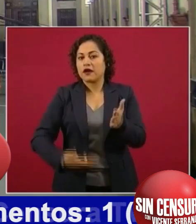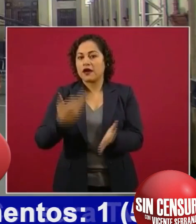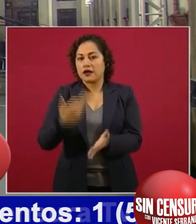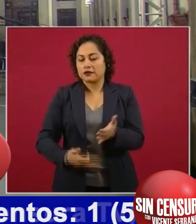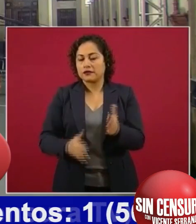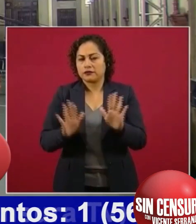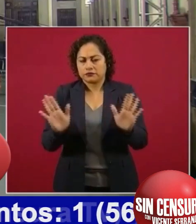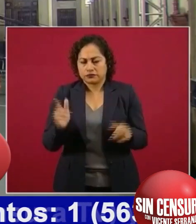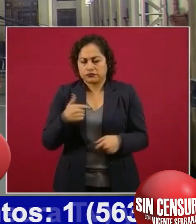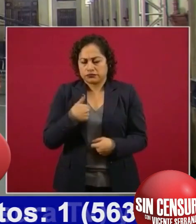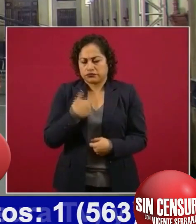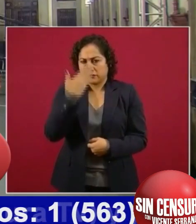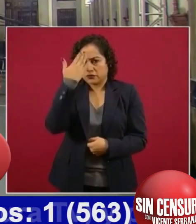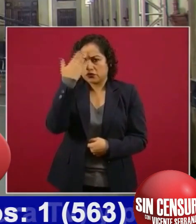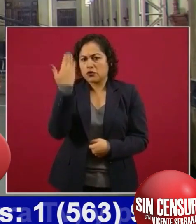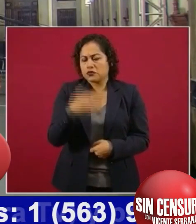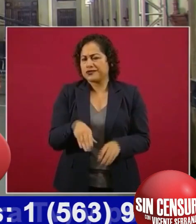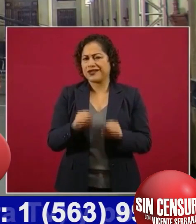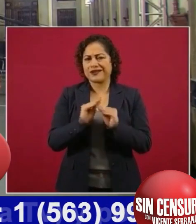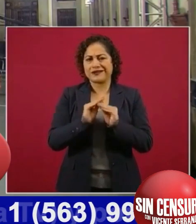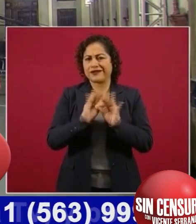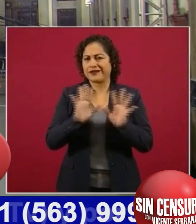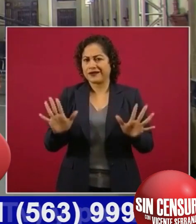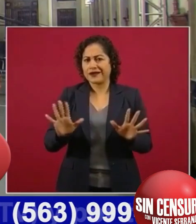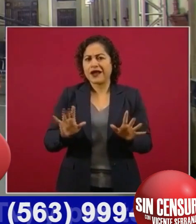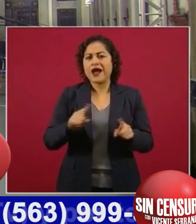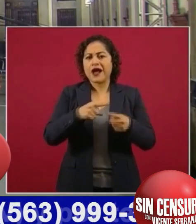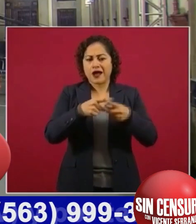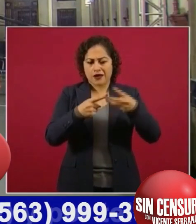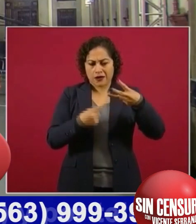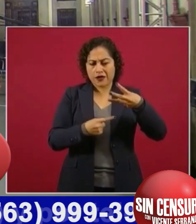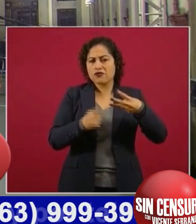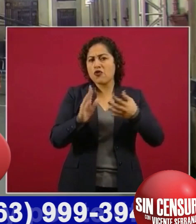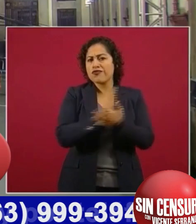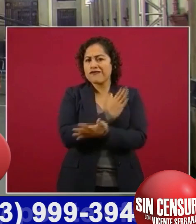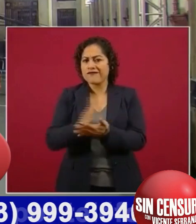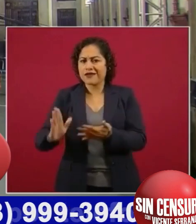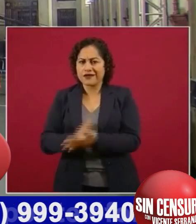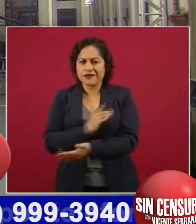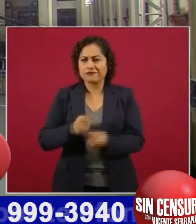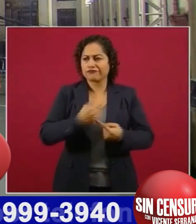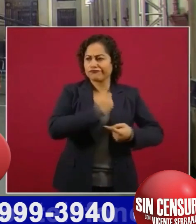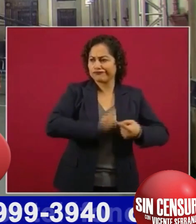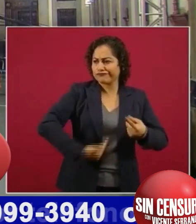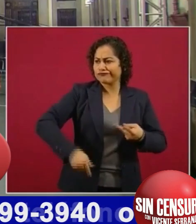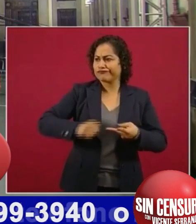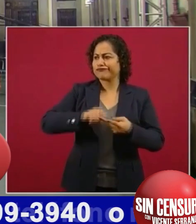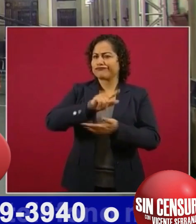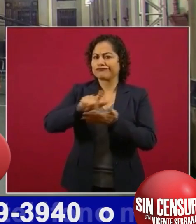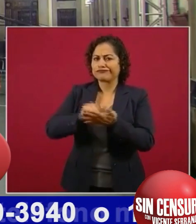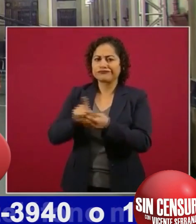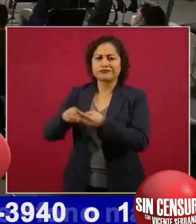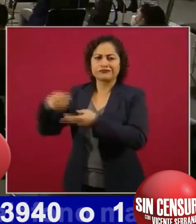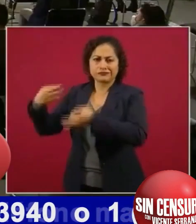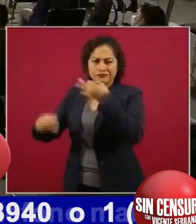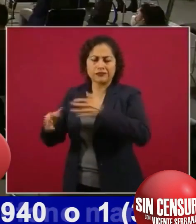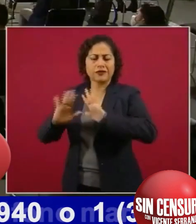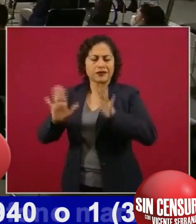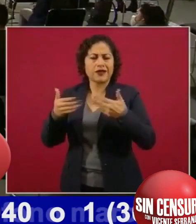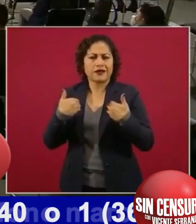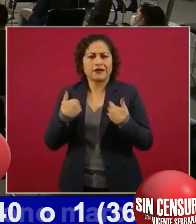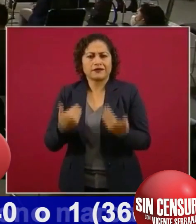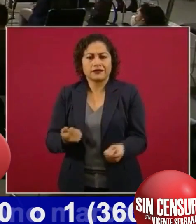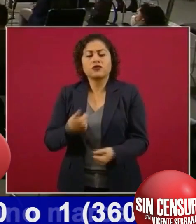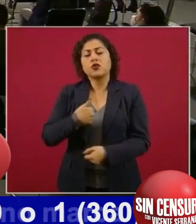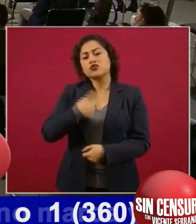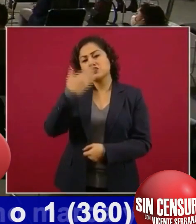respetando, claro, la autonomía de los otros poderes, ¿no? Yo creo que se requiere más que conocimientos